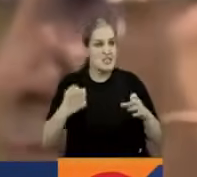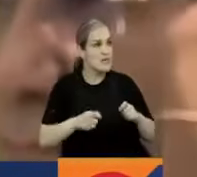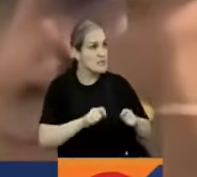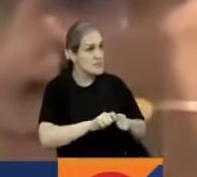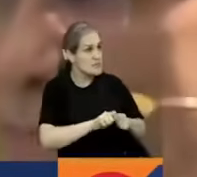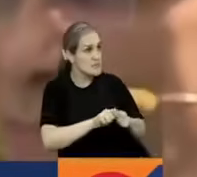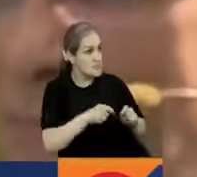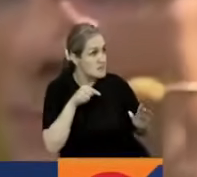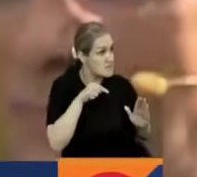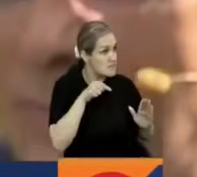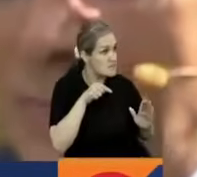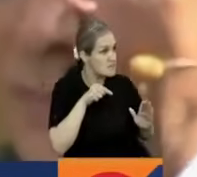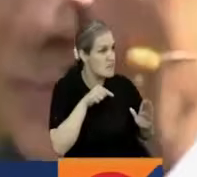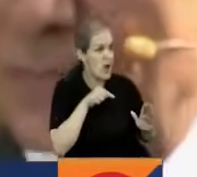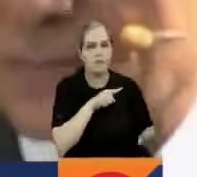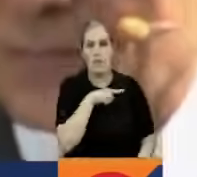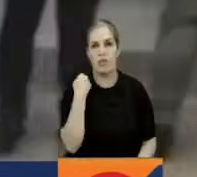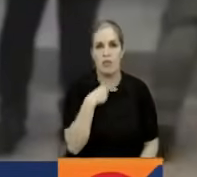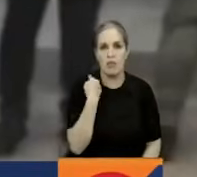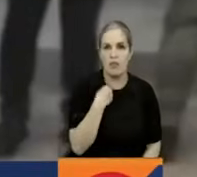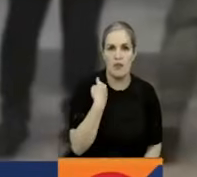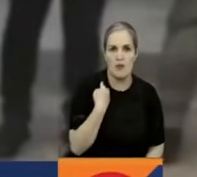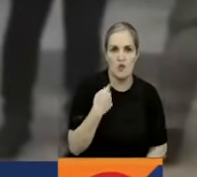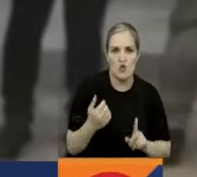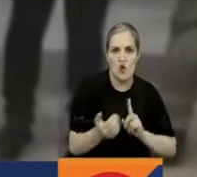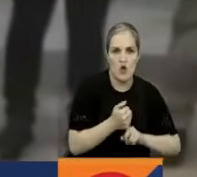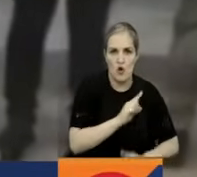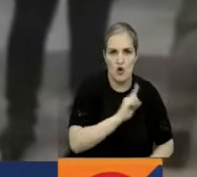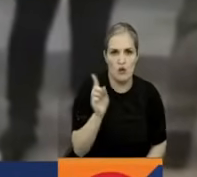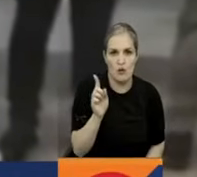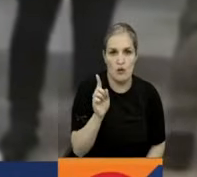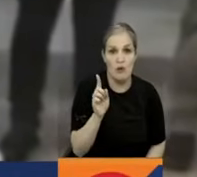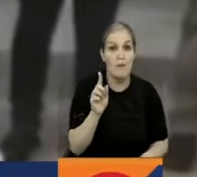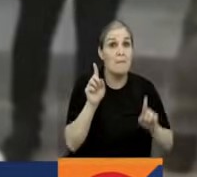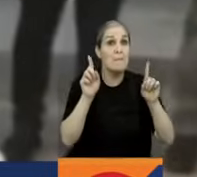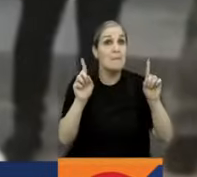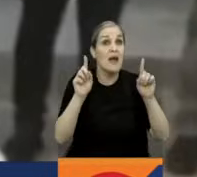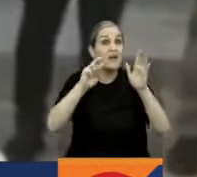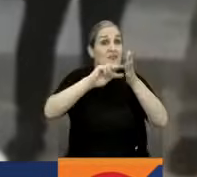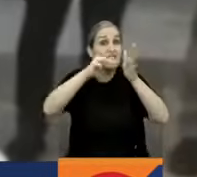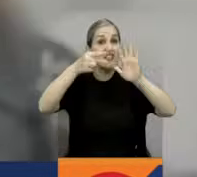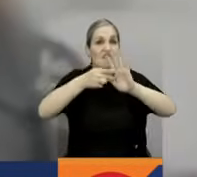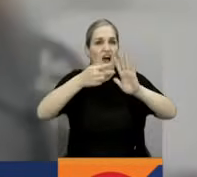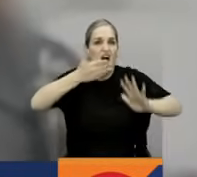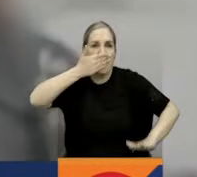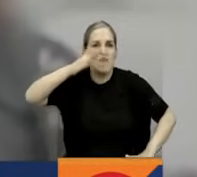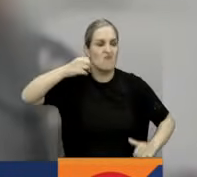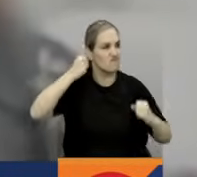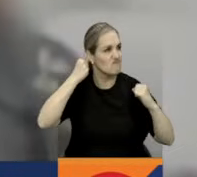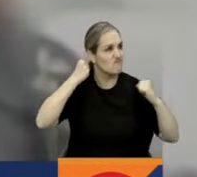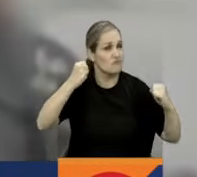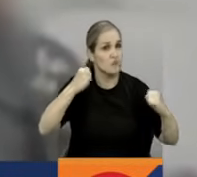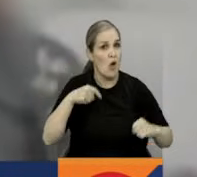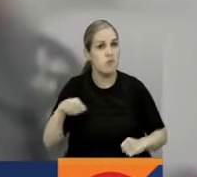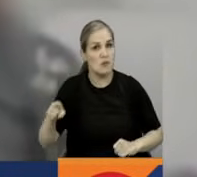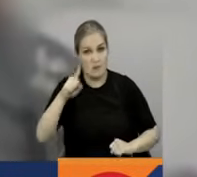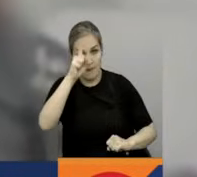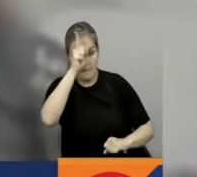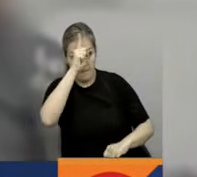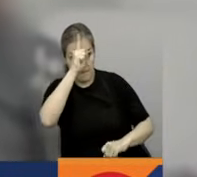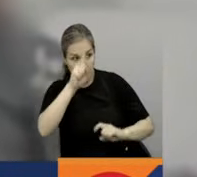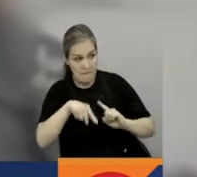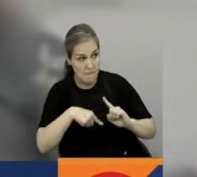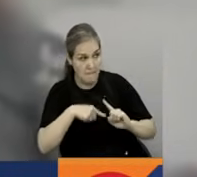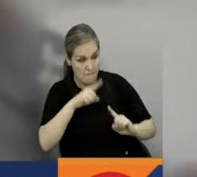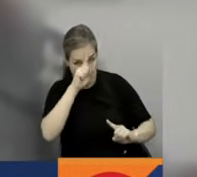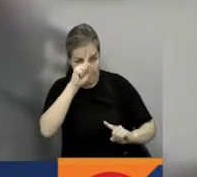vida no lo lograron. Lo que no quiere decir que la amenaza de la banda criminal La Cordillera